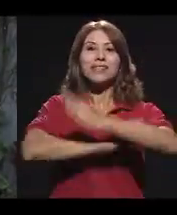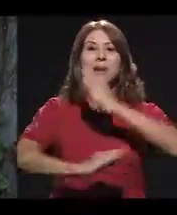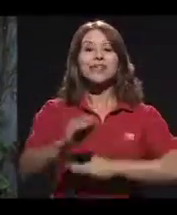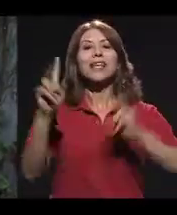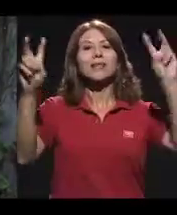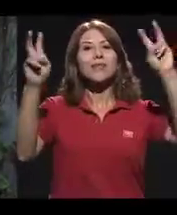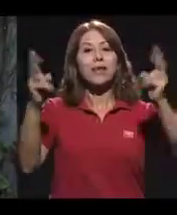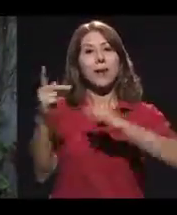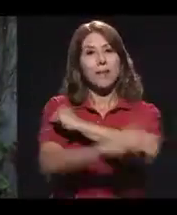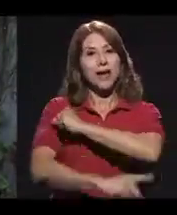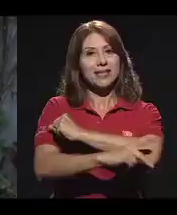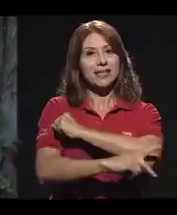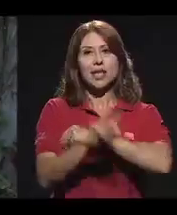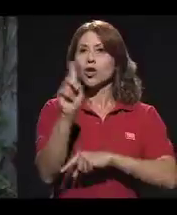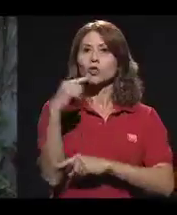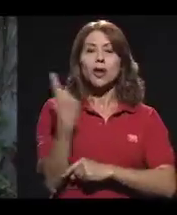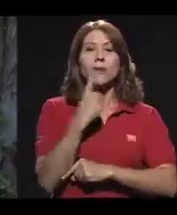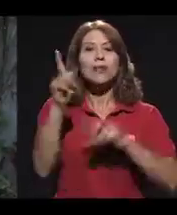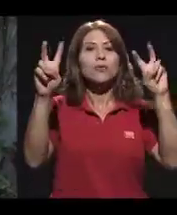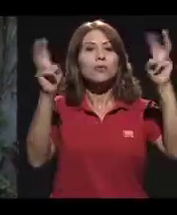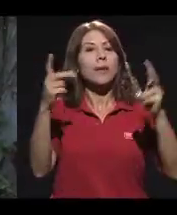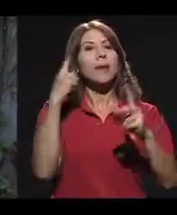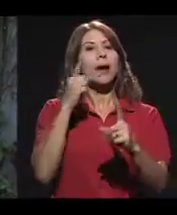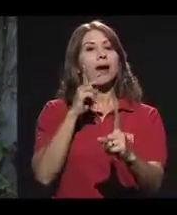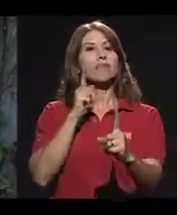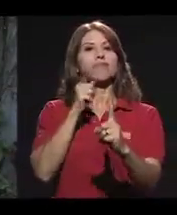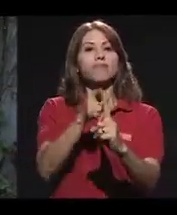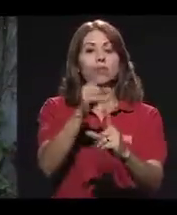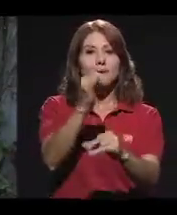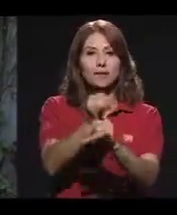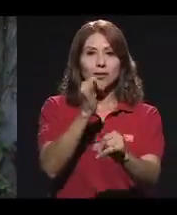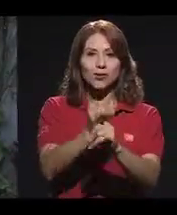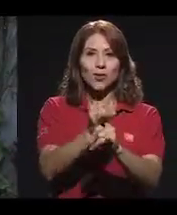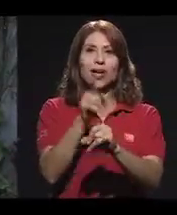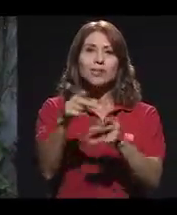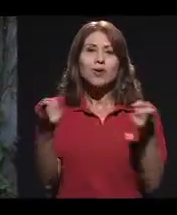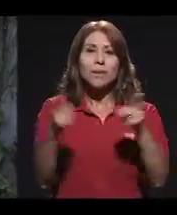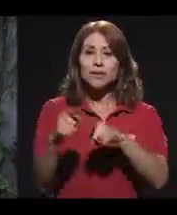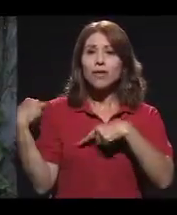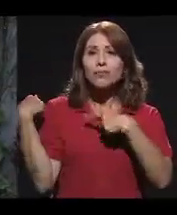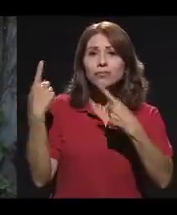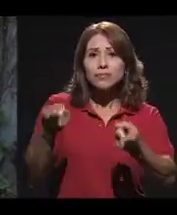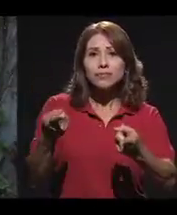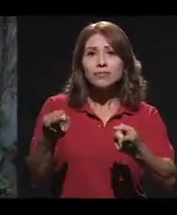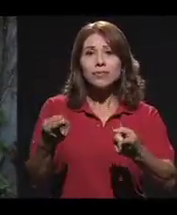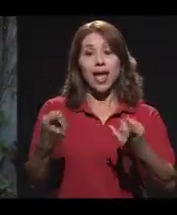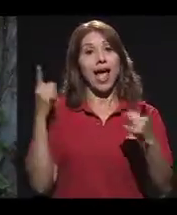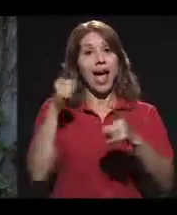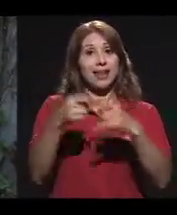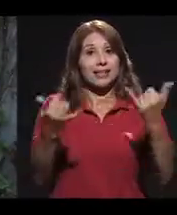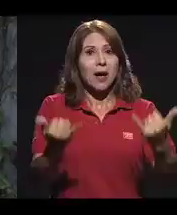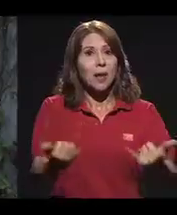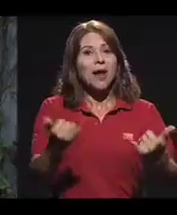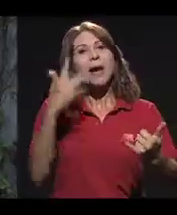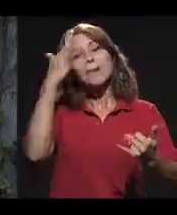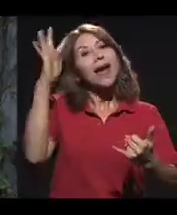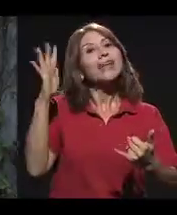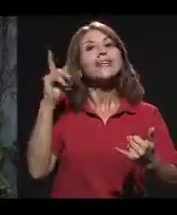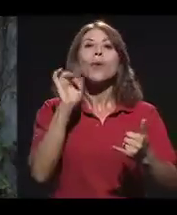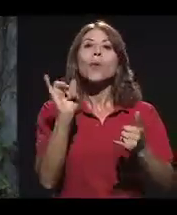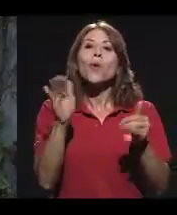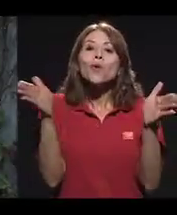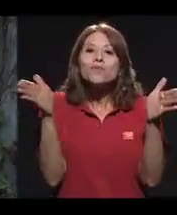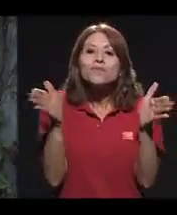tema país y no solamente un tema de una institución, que es lo que hemos venido señalando con el tiempo, ¿verdad? Esto que ha parecido ser hasta ahora el microestado